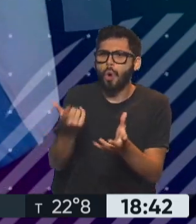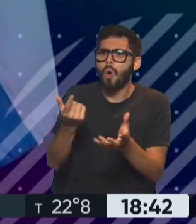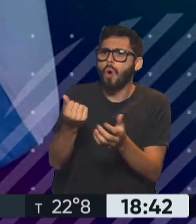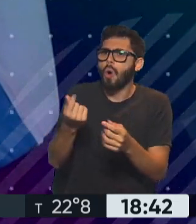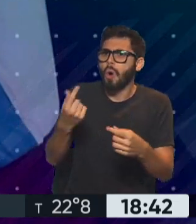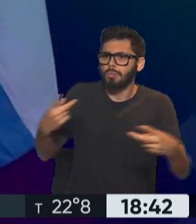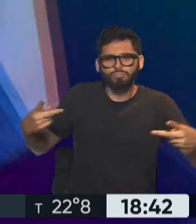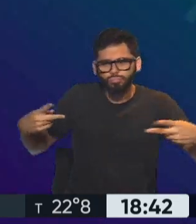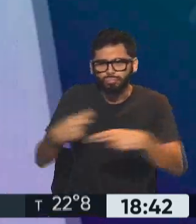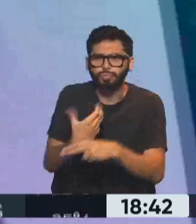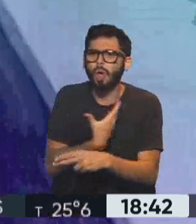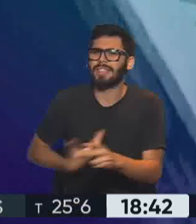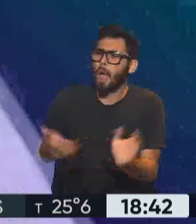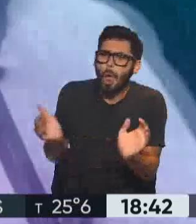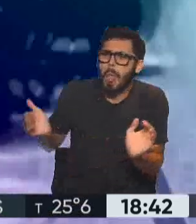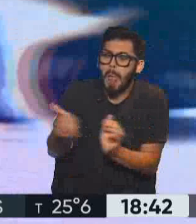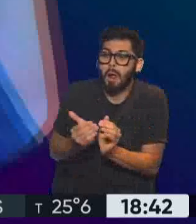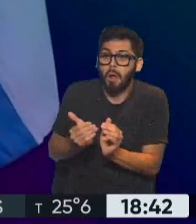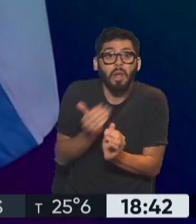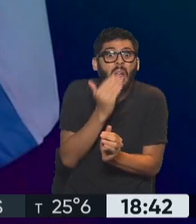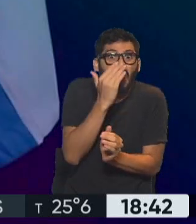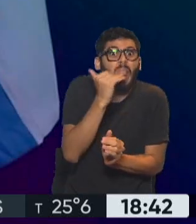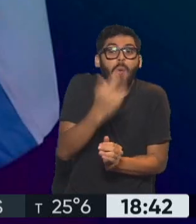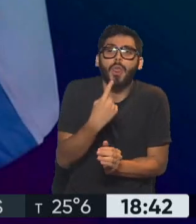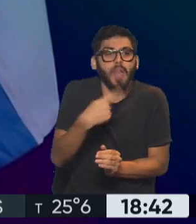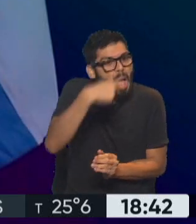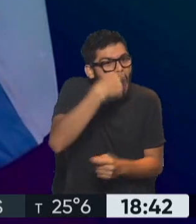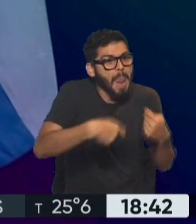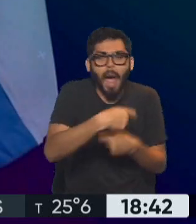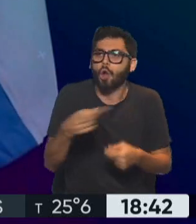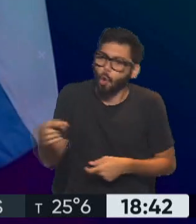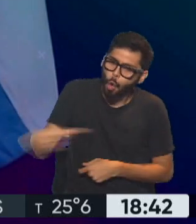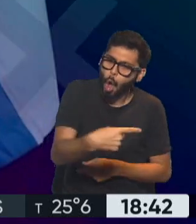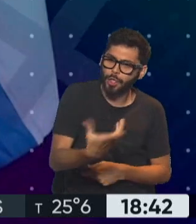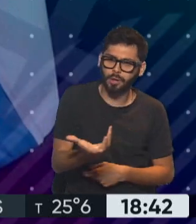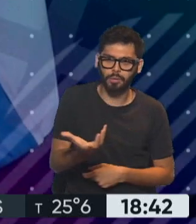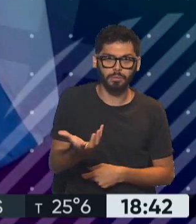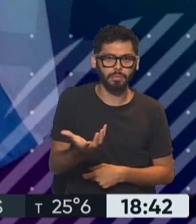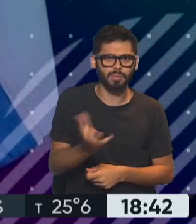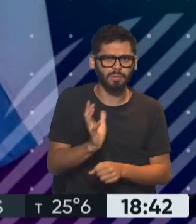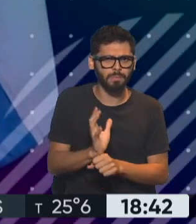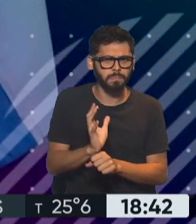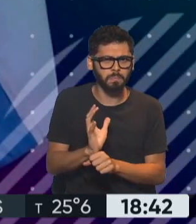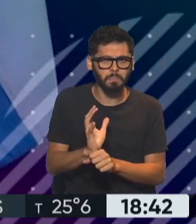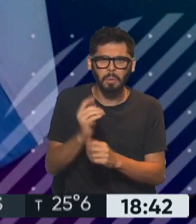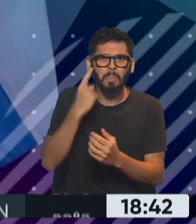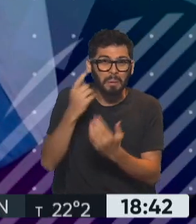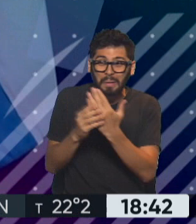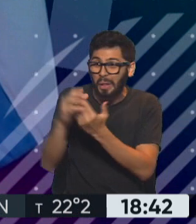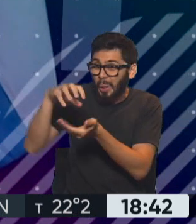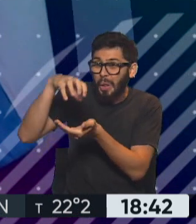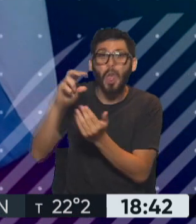ajuste, después vienen a decir que hay que combatir al narco, como si el narco se pudiera combatir únicamente del Ministerio de